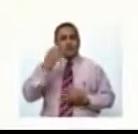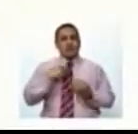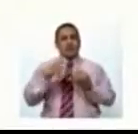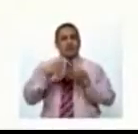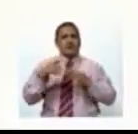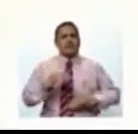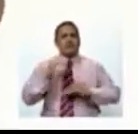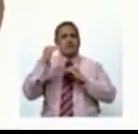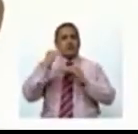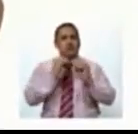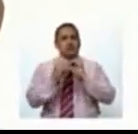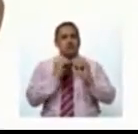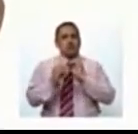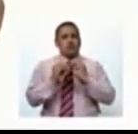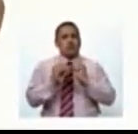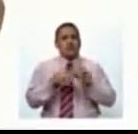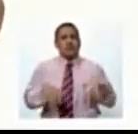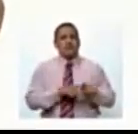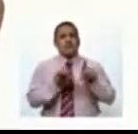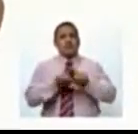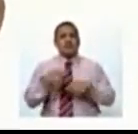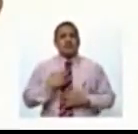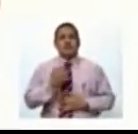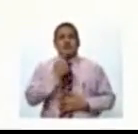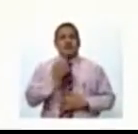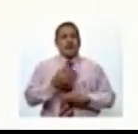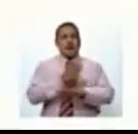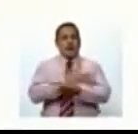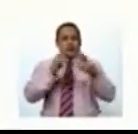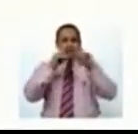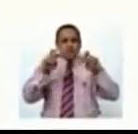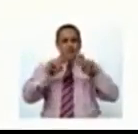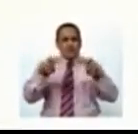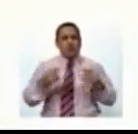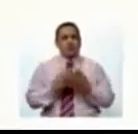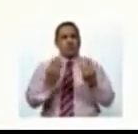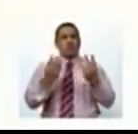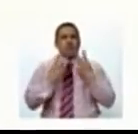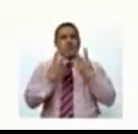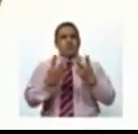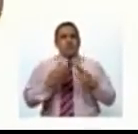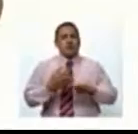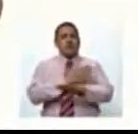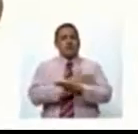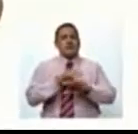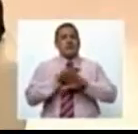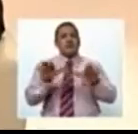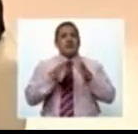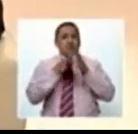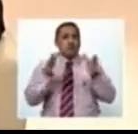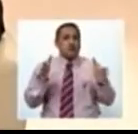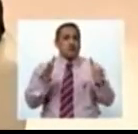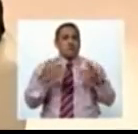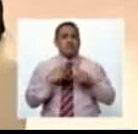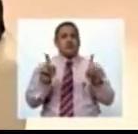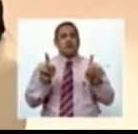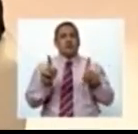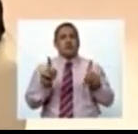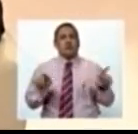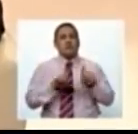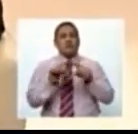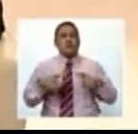conductos regulares, ¿cierto?, de que está siendo investigado por, en fin, cómo que termine eso, no se sabe, ¿no? Pero